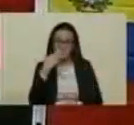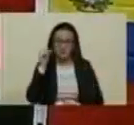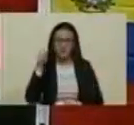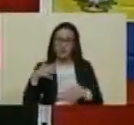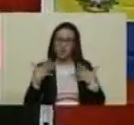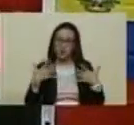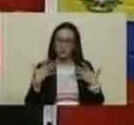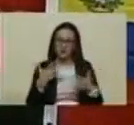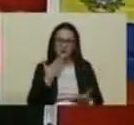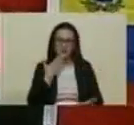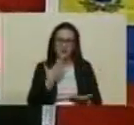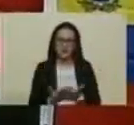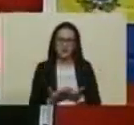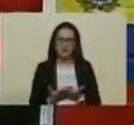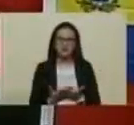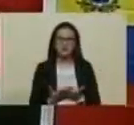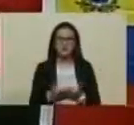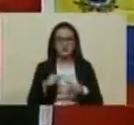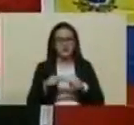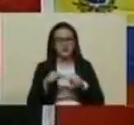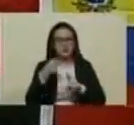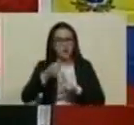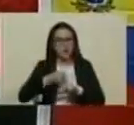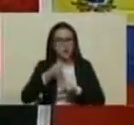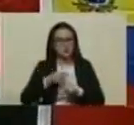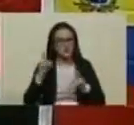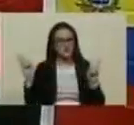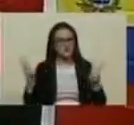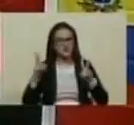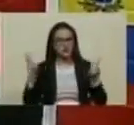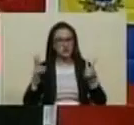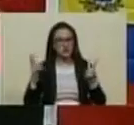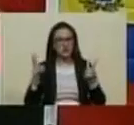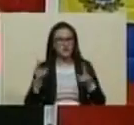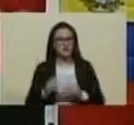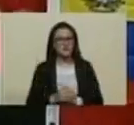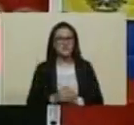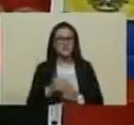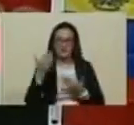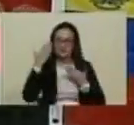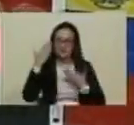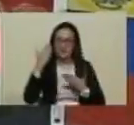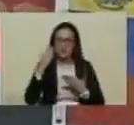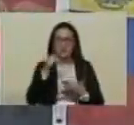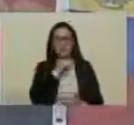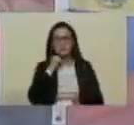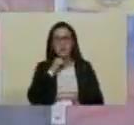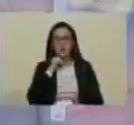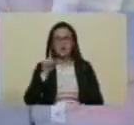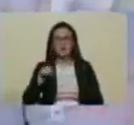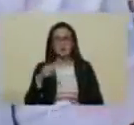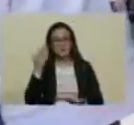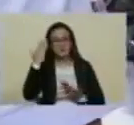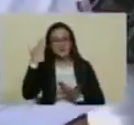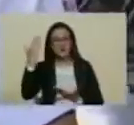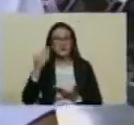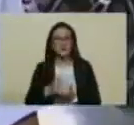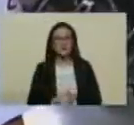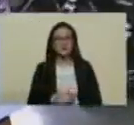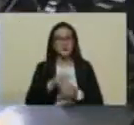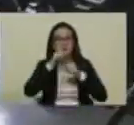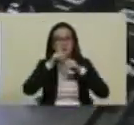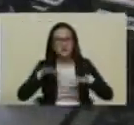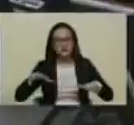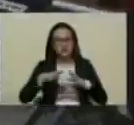estamos muy contentos y agradecidos. Nosotros seguimos en lucha, en batalla de victoria. Y bueno, de aquí un saludo al padre Numa, de verdad, padre, de allá echando las bendiciones a